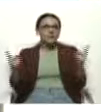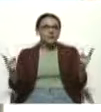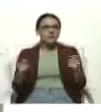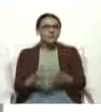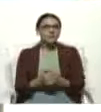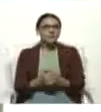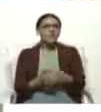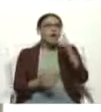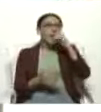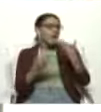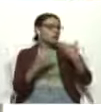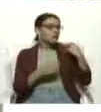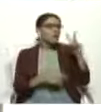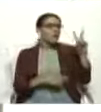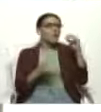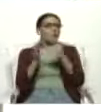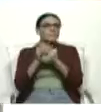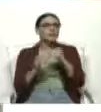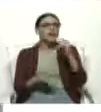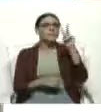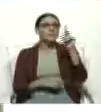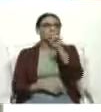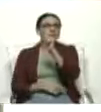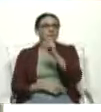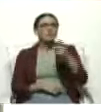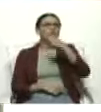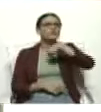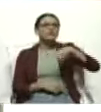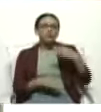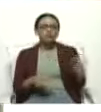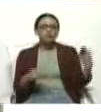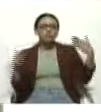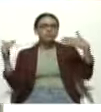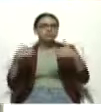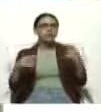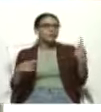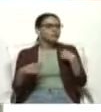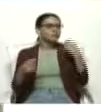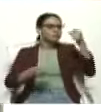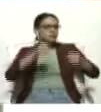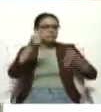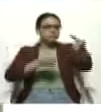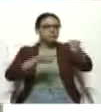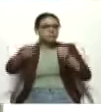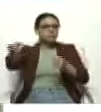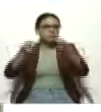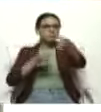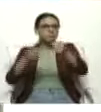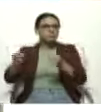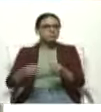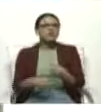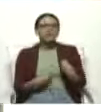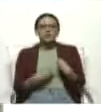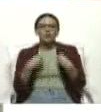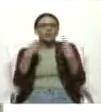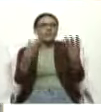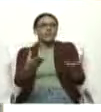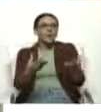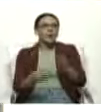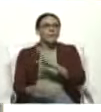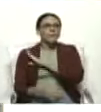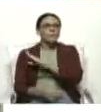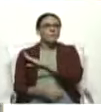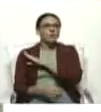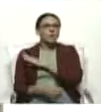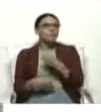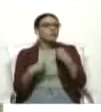2021, cuando estuvimos allí presentes entregando la locución correspondiente al informe